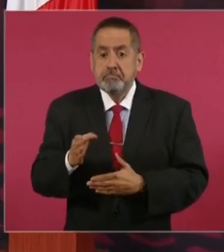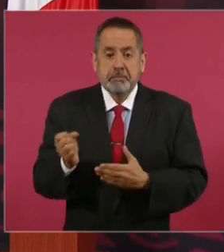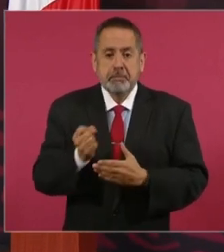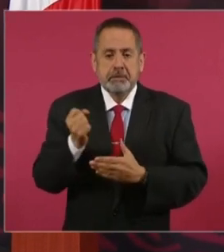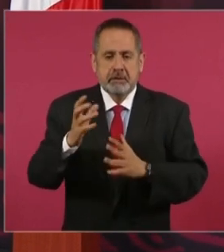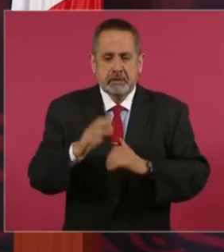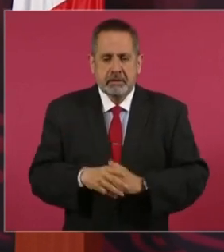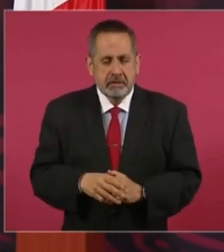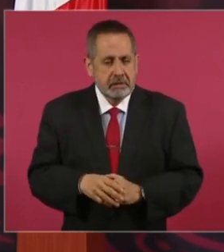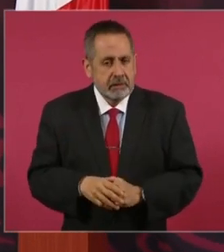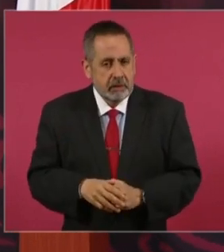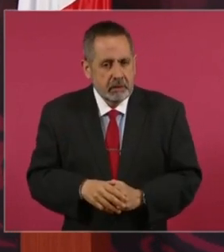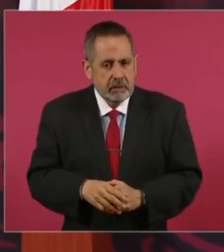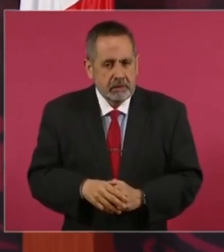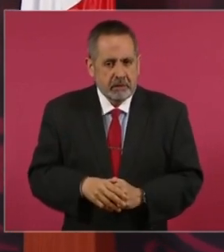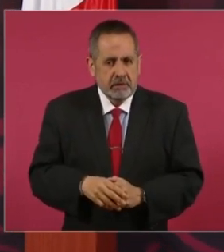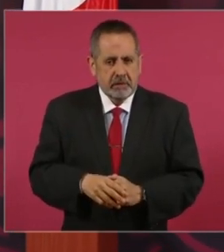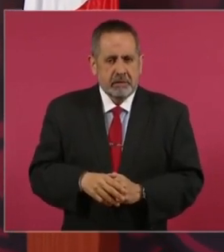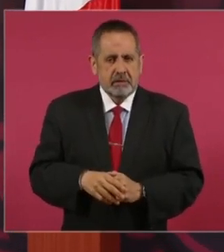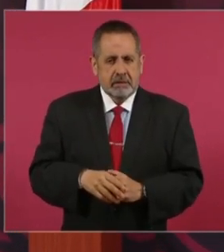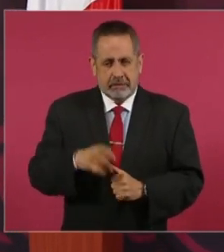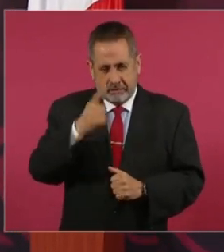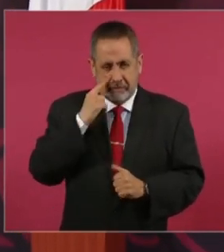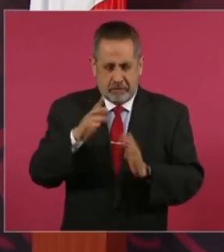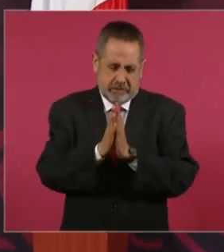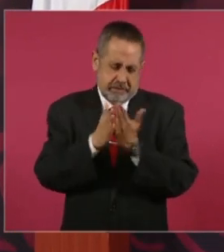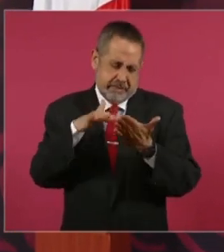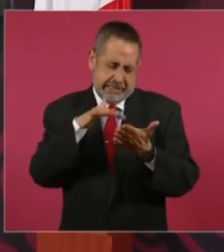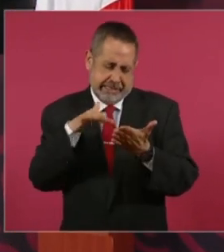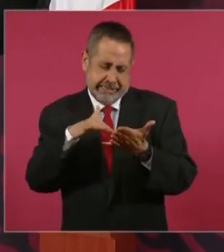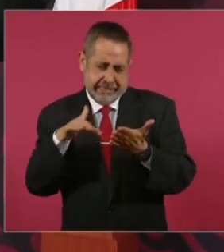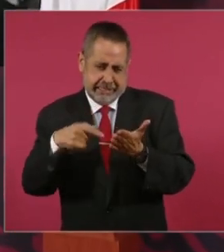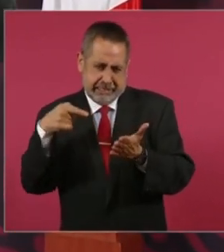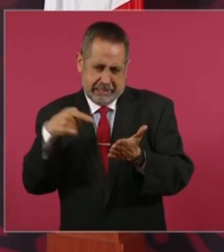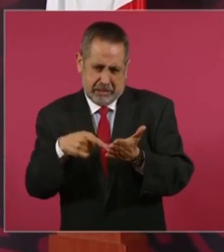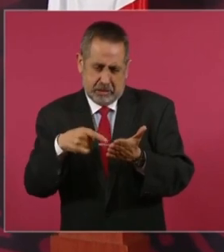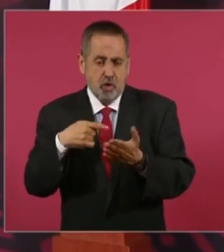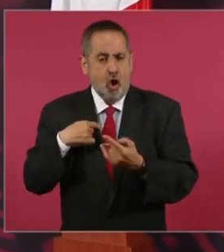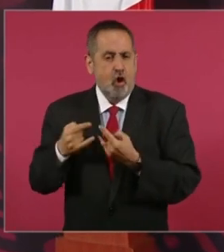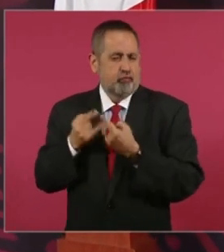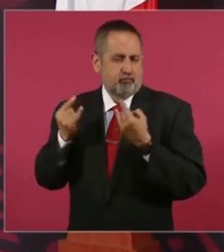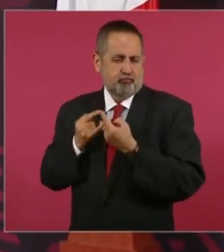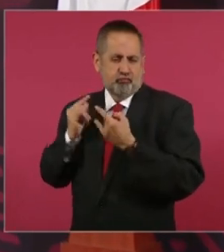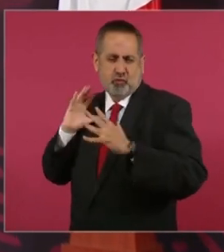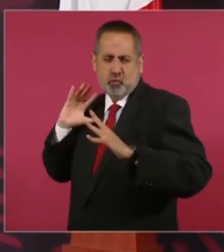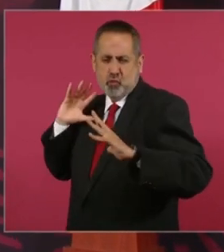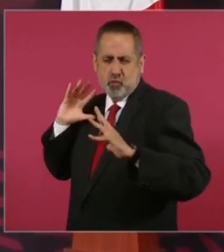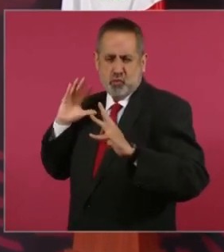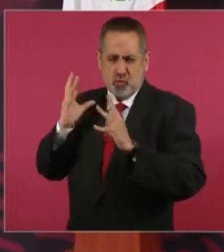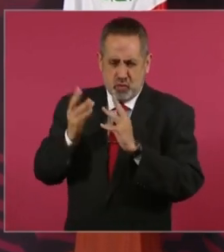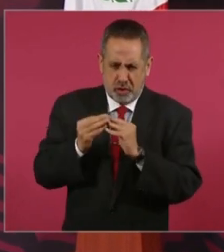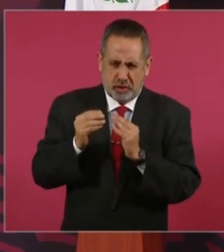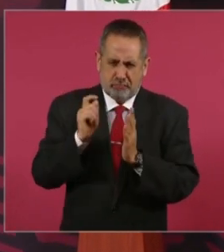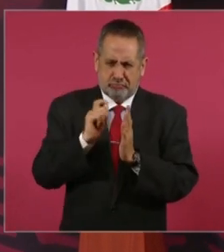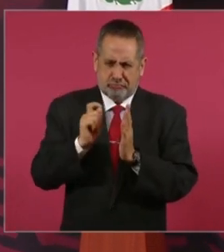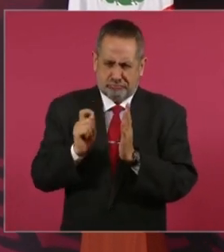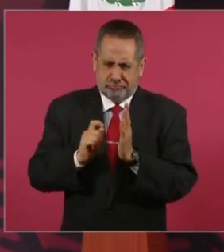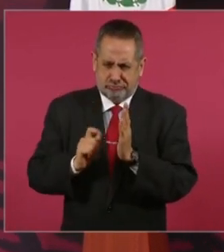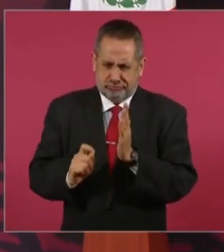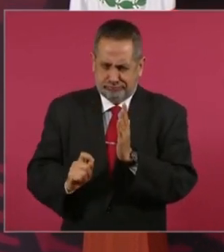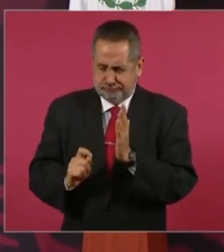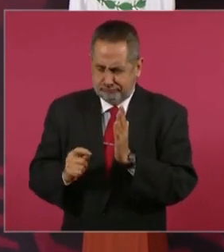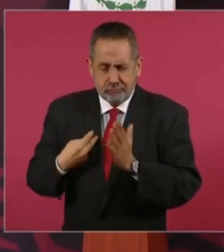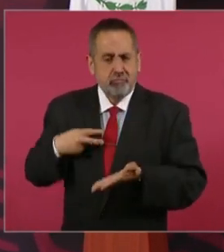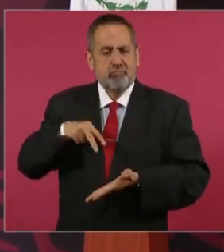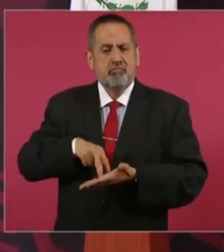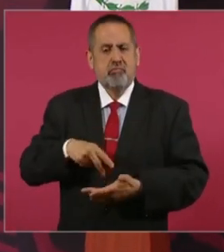Imagínense metidos cuando lean el libro, porque hice un relato, ¿cómo es que llegué